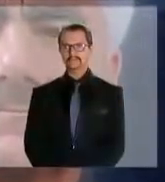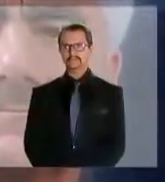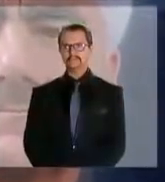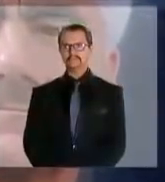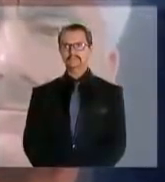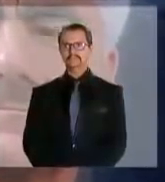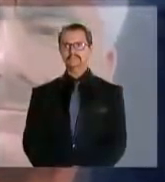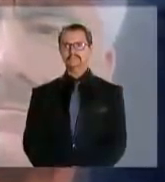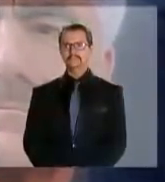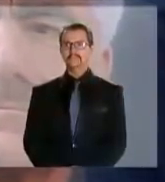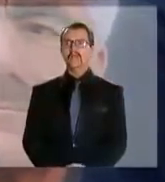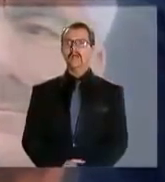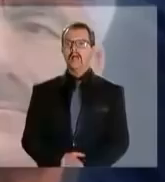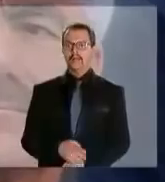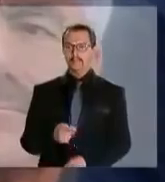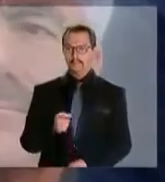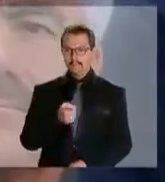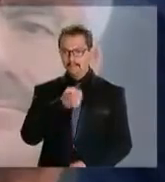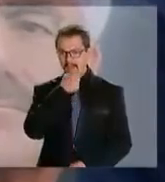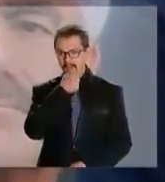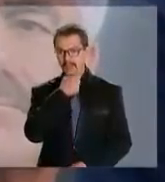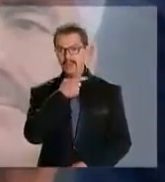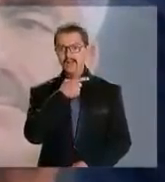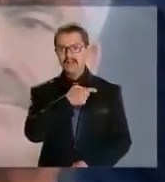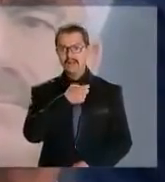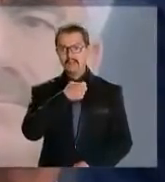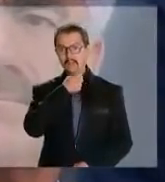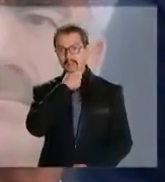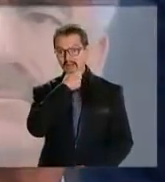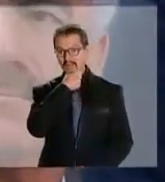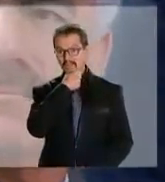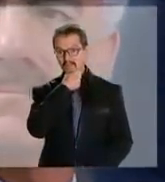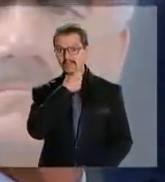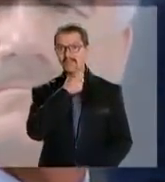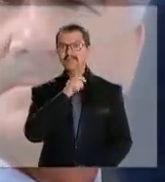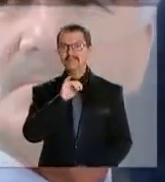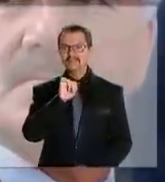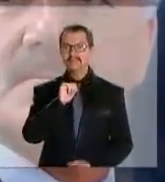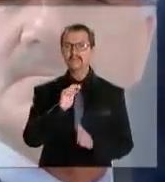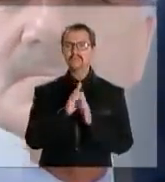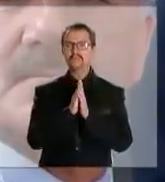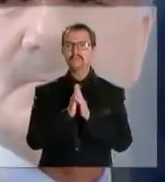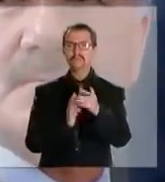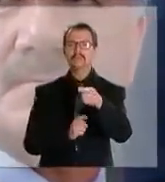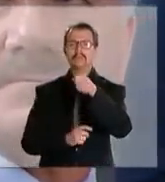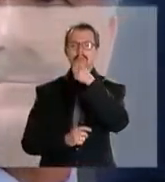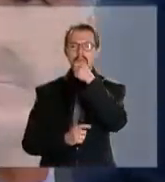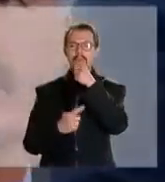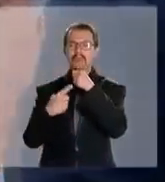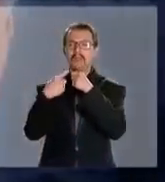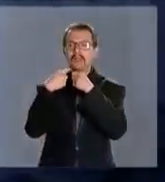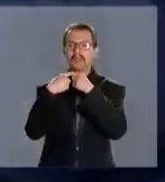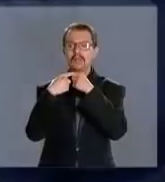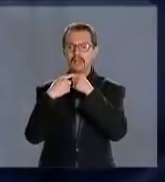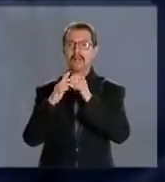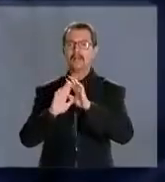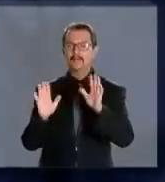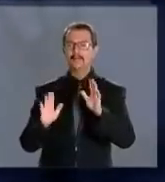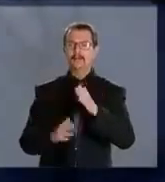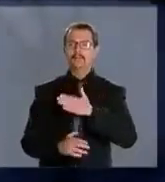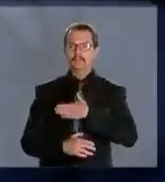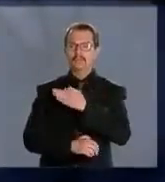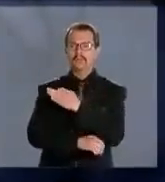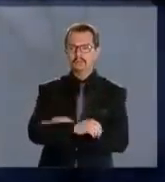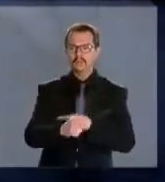y el micrófono acá así con su micrófono así buenas tardes mi nombre es teresa